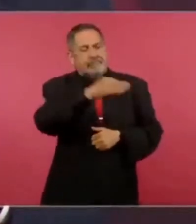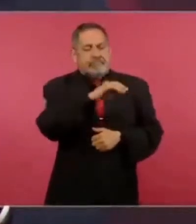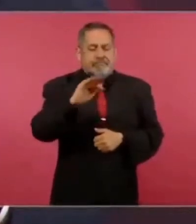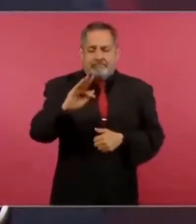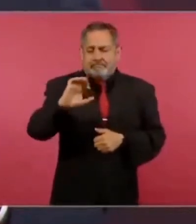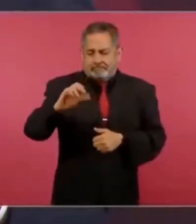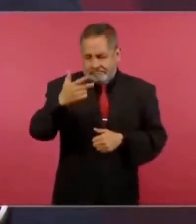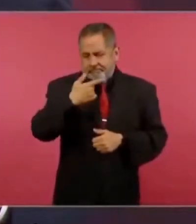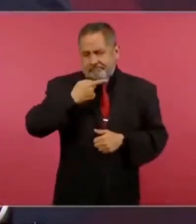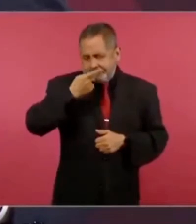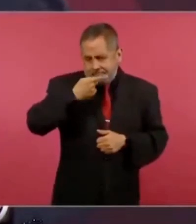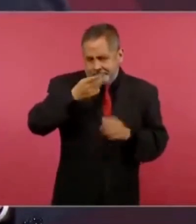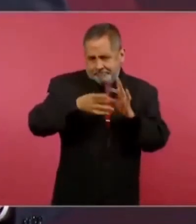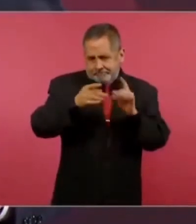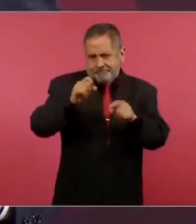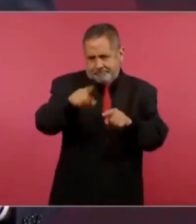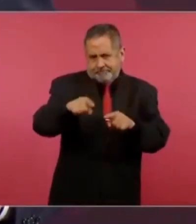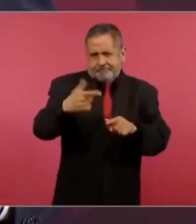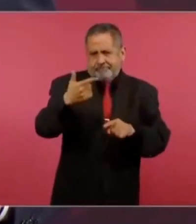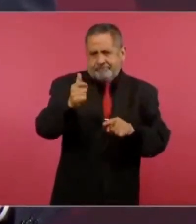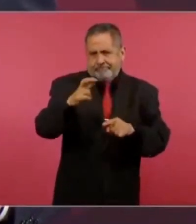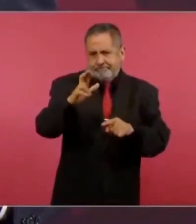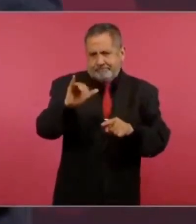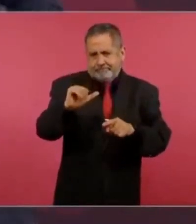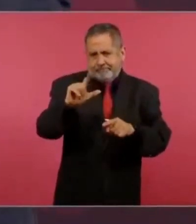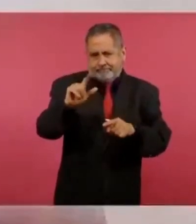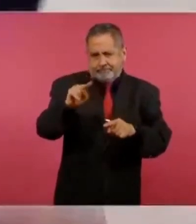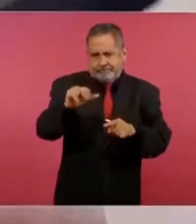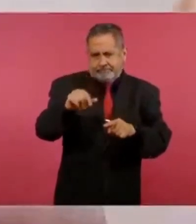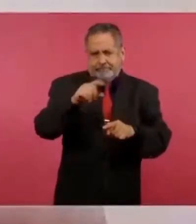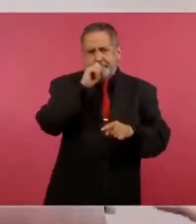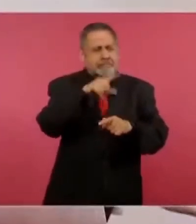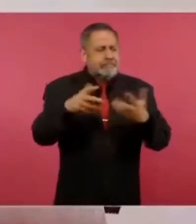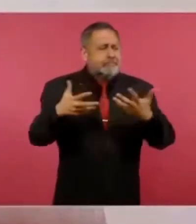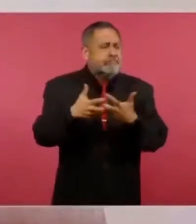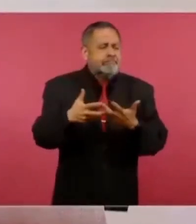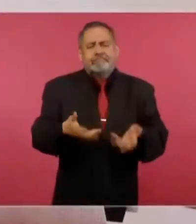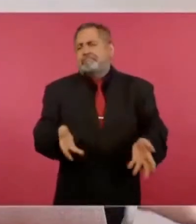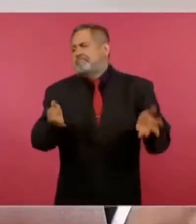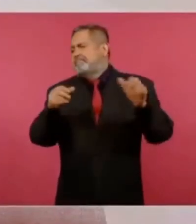te hablaba de García Luna,